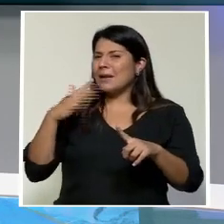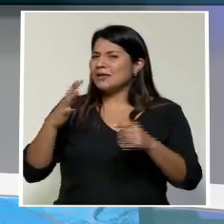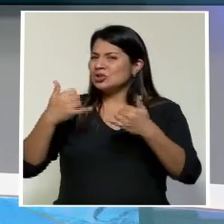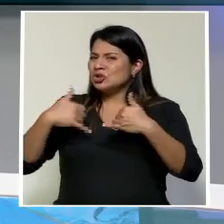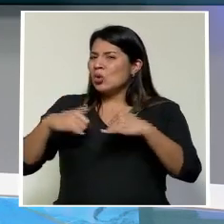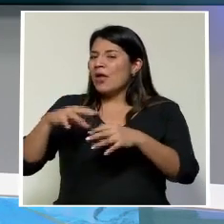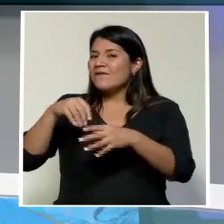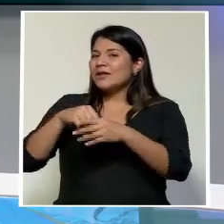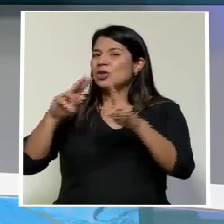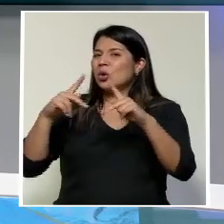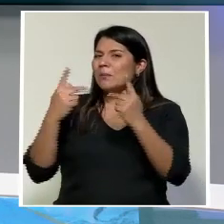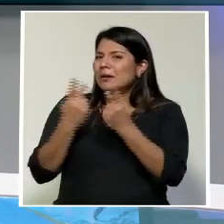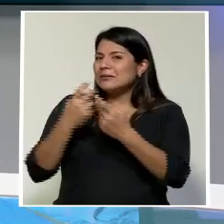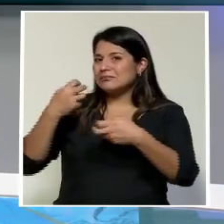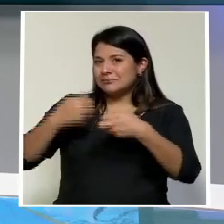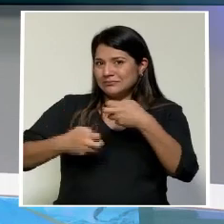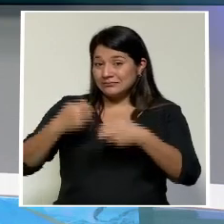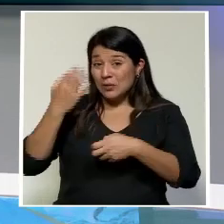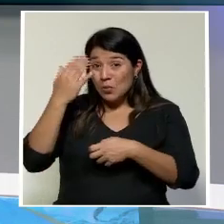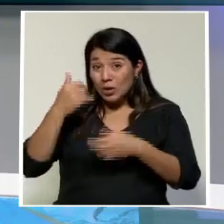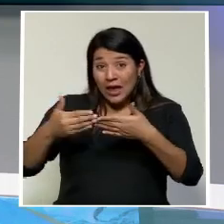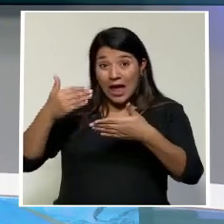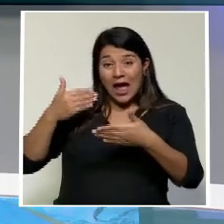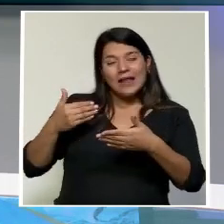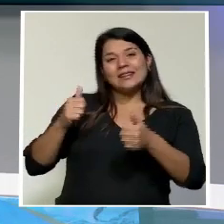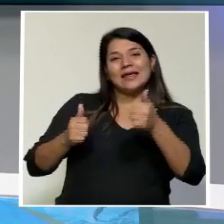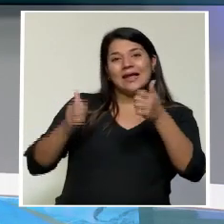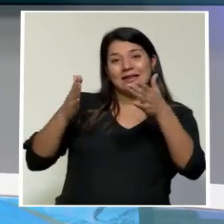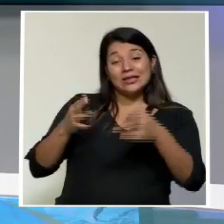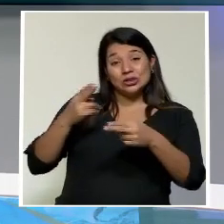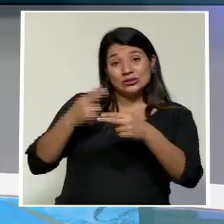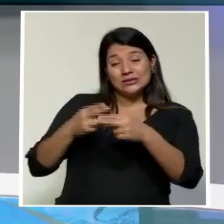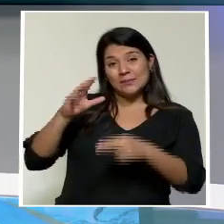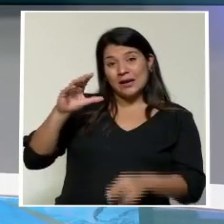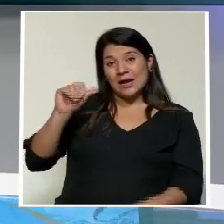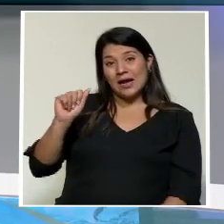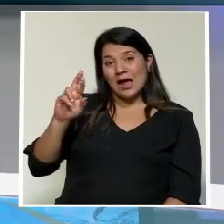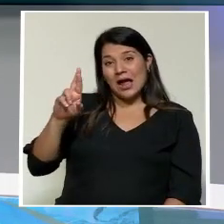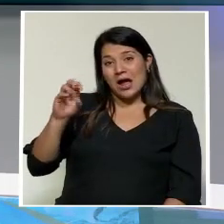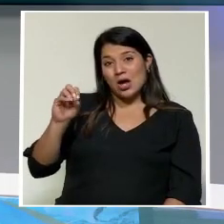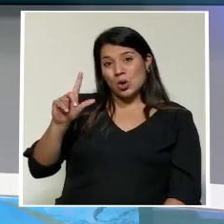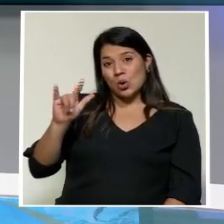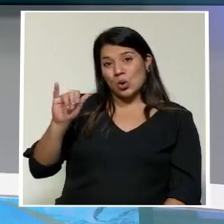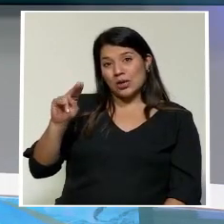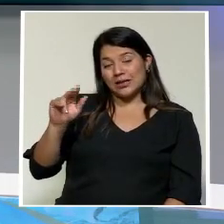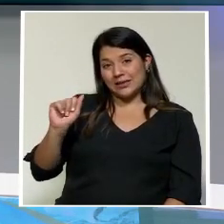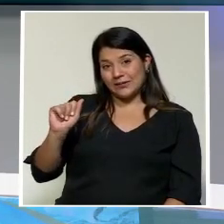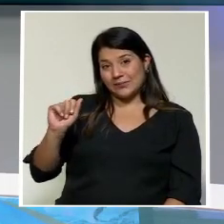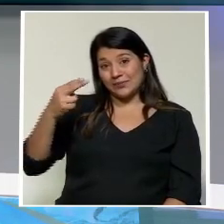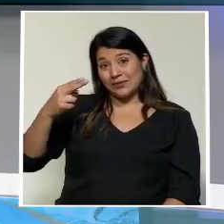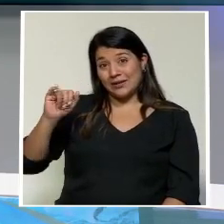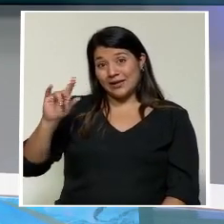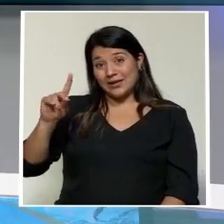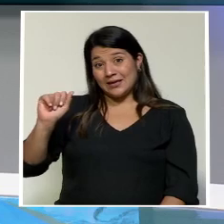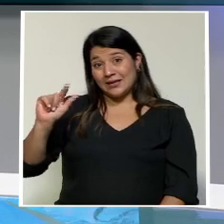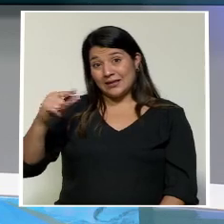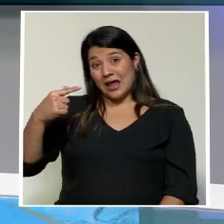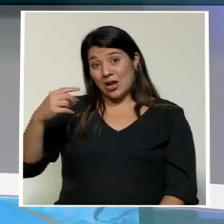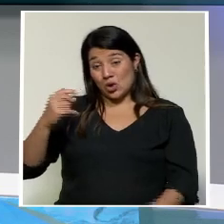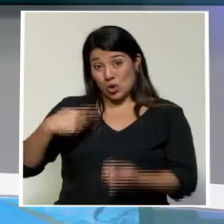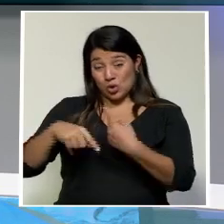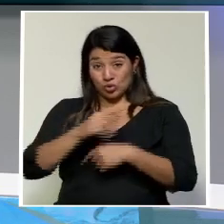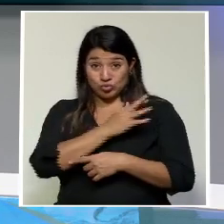de esta agrupación política. Pues la ex precandidata Carolina Hidalgo envió una carta al comité ejecutivo de este partido político pidiendo